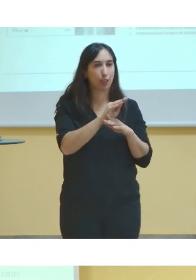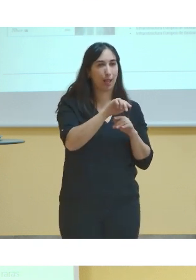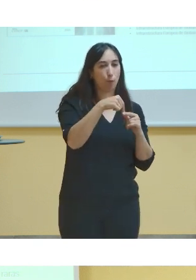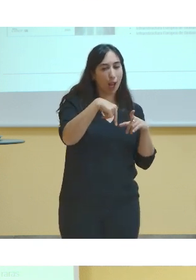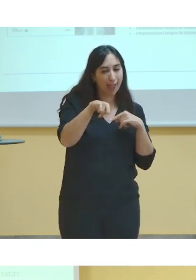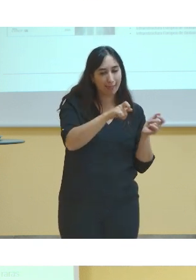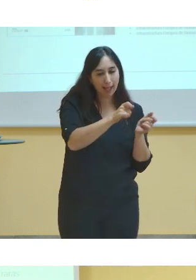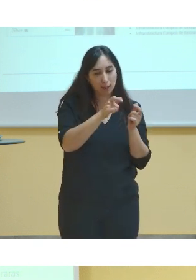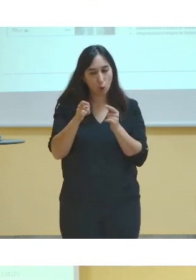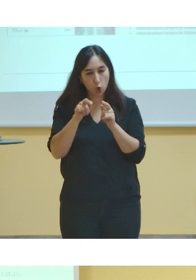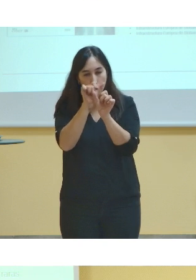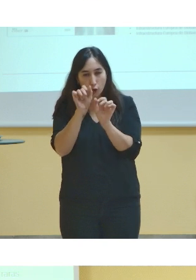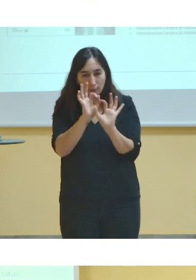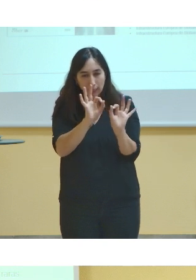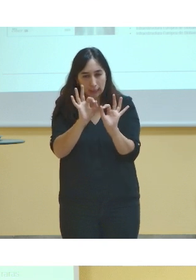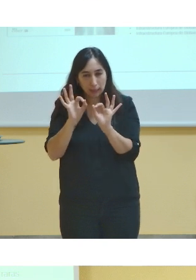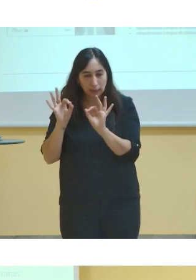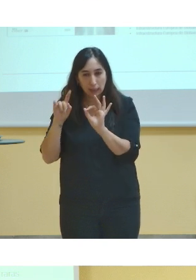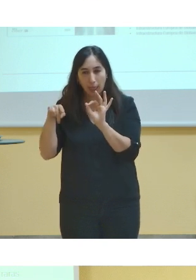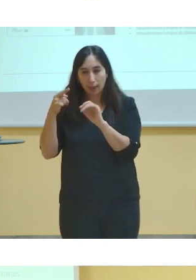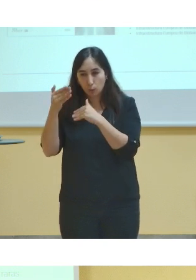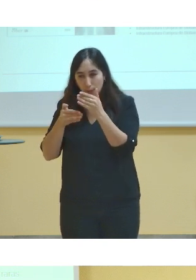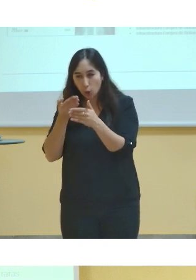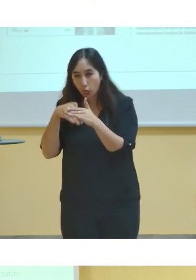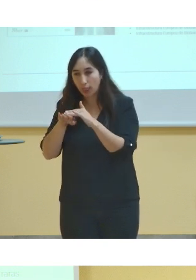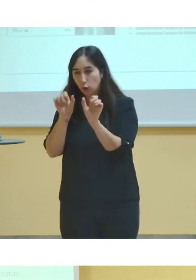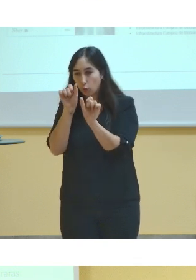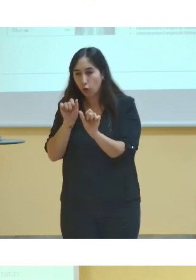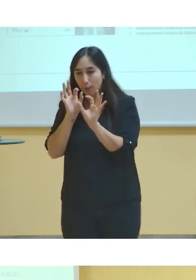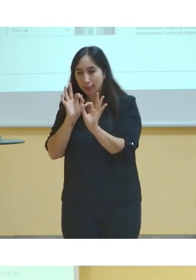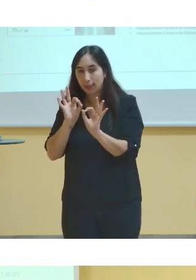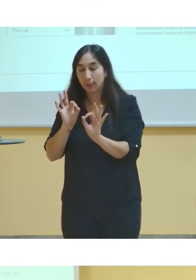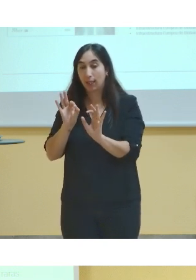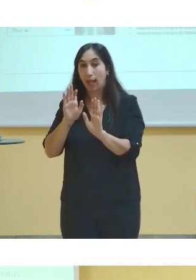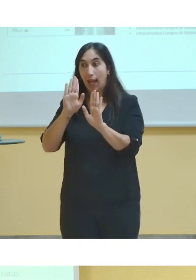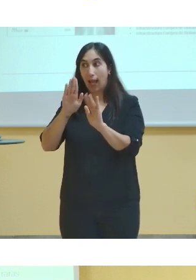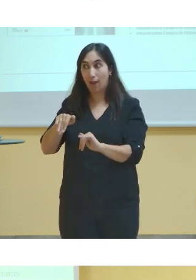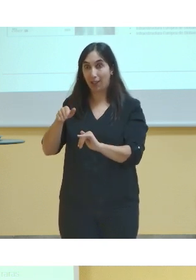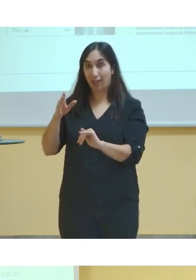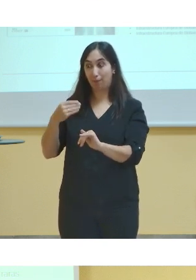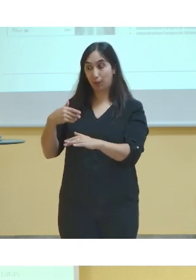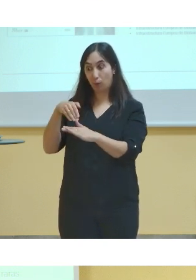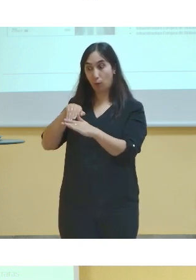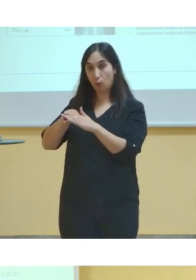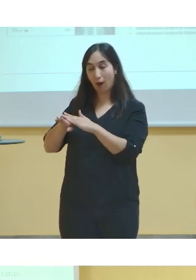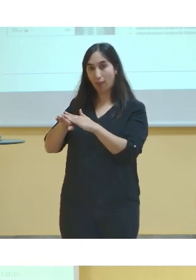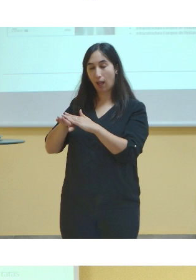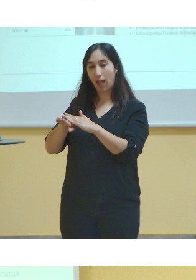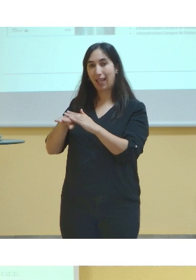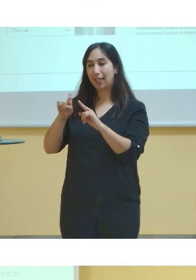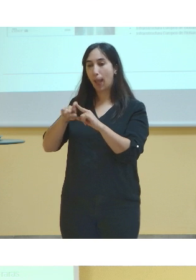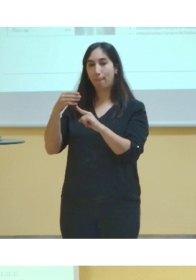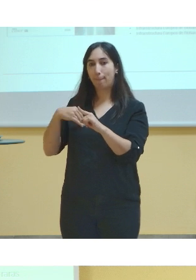transporto de una determinada manera, luego la proceso de una determinada manera, de manera que el producto final conservado siempre tiene las